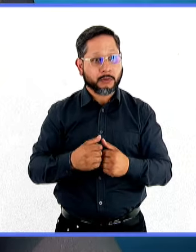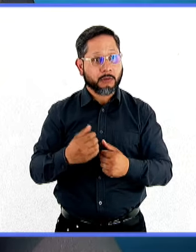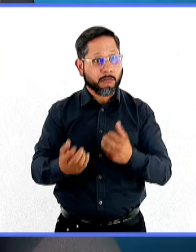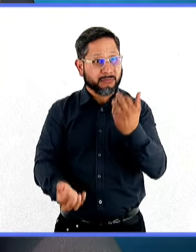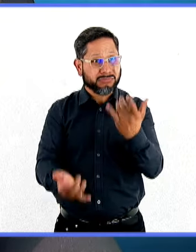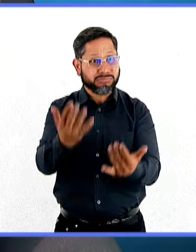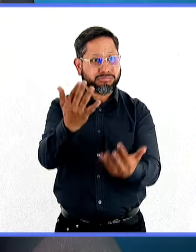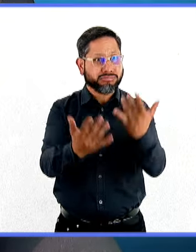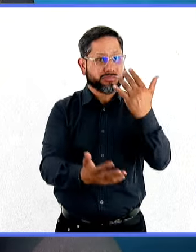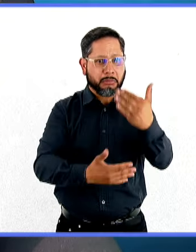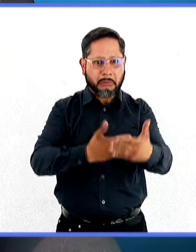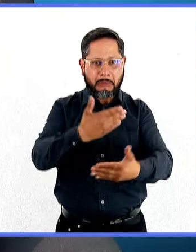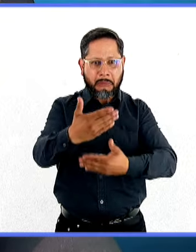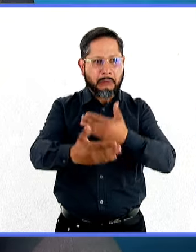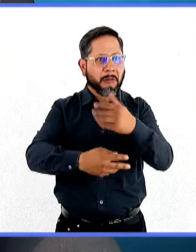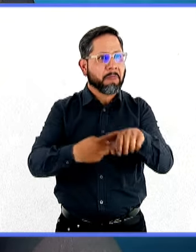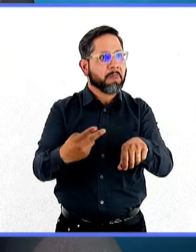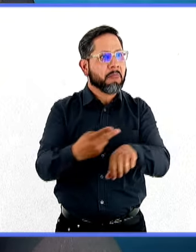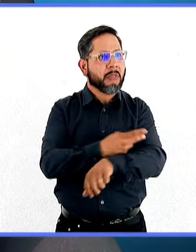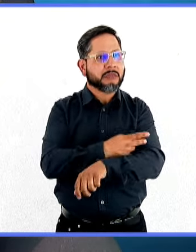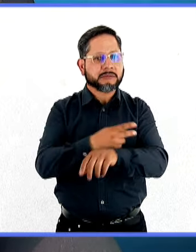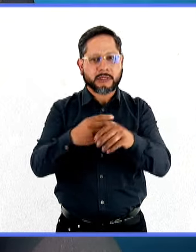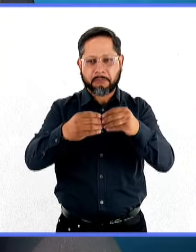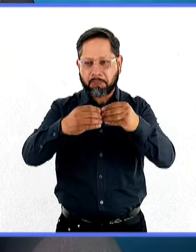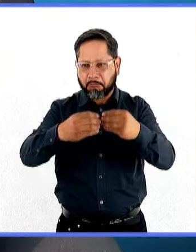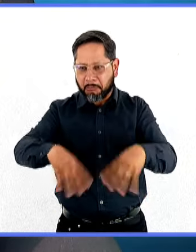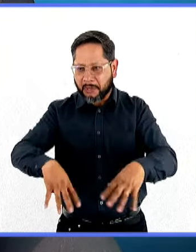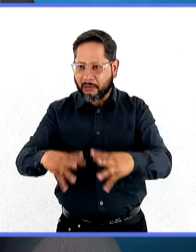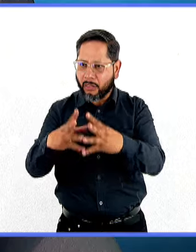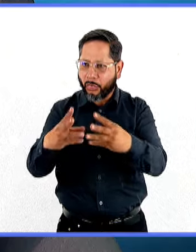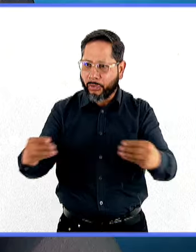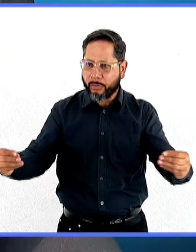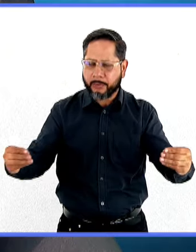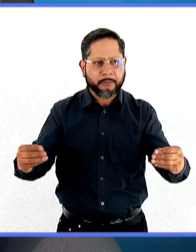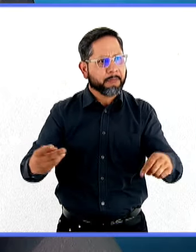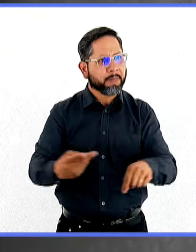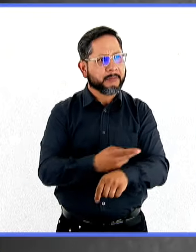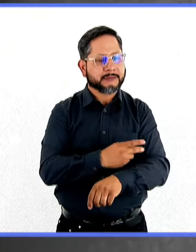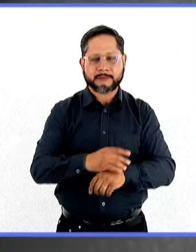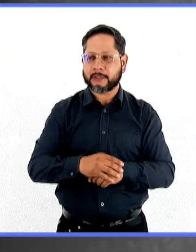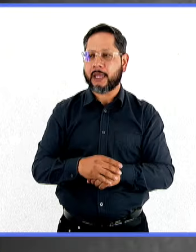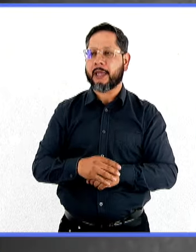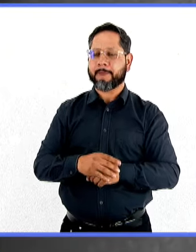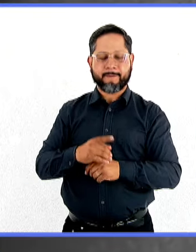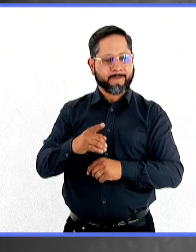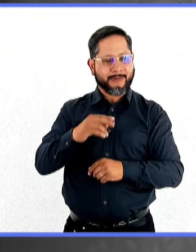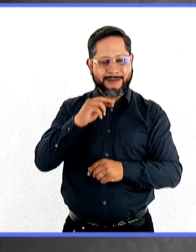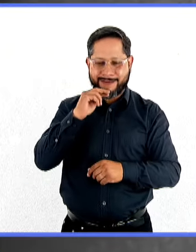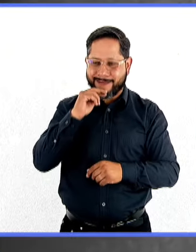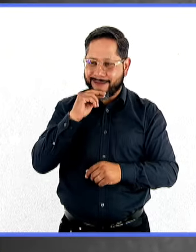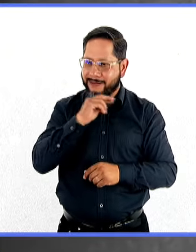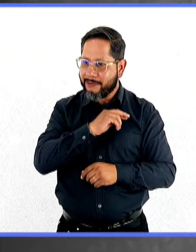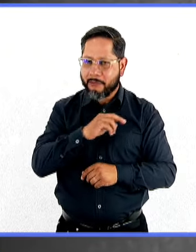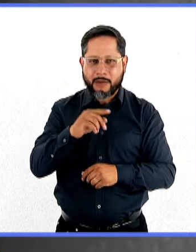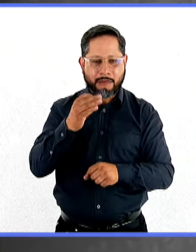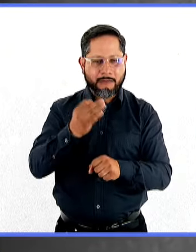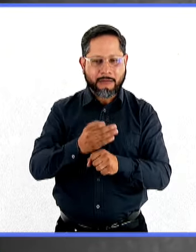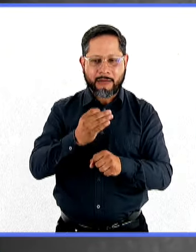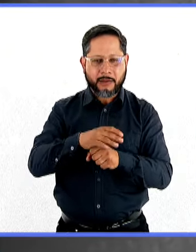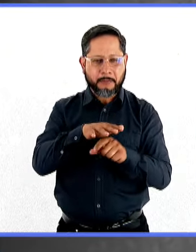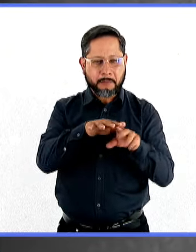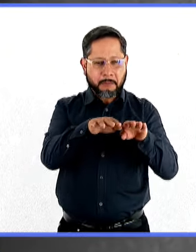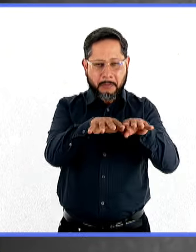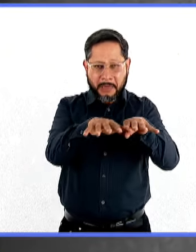incendio forestal en de forma inmediata y además a largo plazo bueno de forma inmediata obviamente toda esa